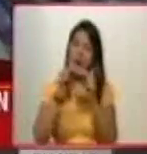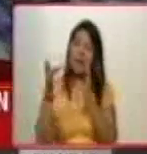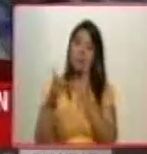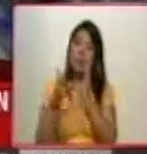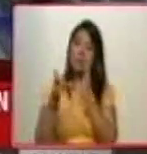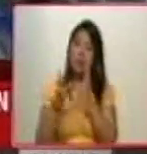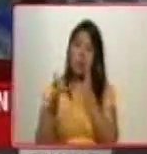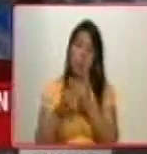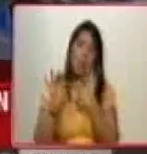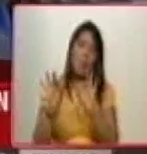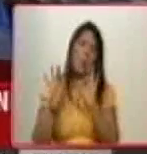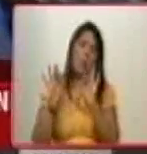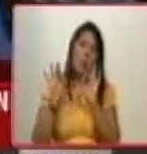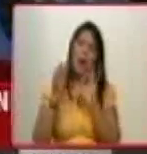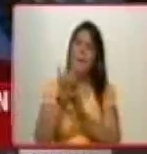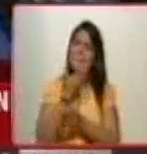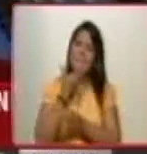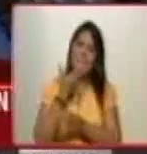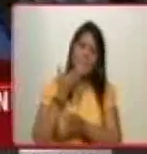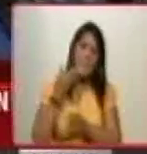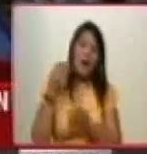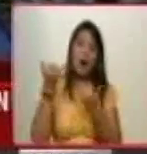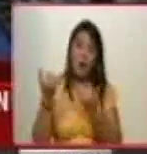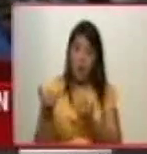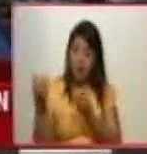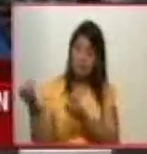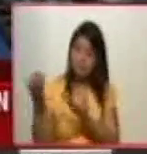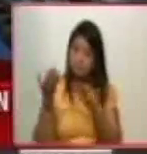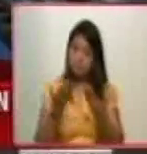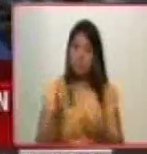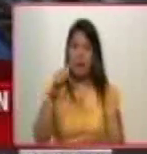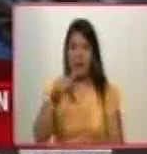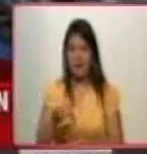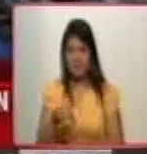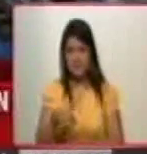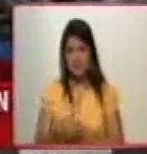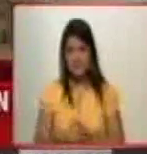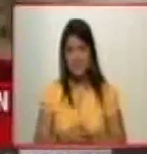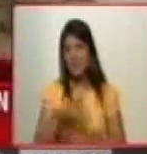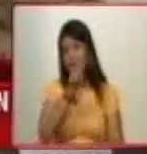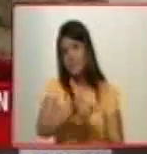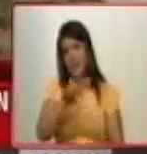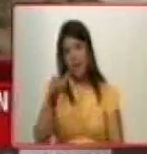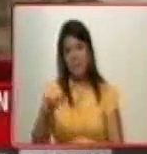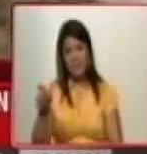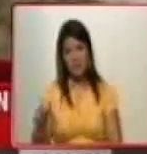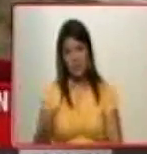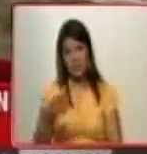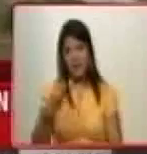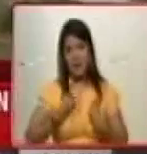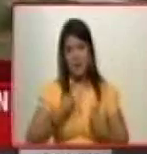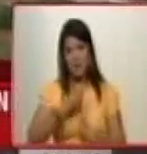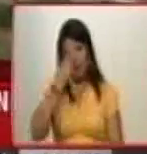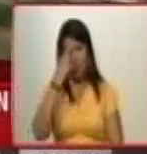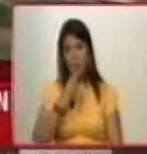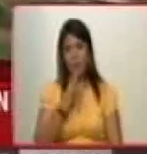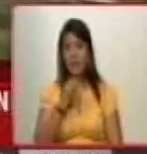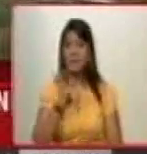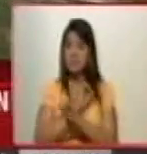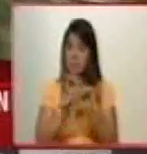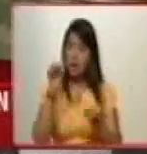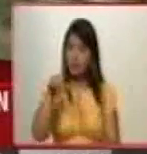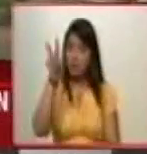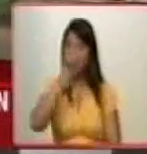tecnología de punta mejor del mundo y que ahora se pone a disposición de los habitantes de los Altos Mirandinos. Ya tenemos en el